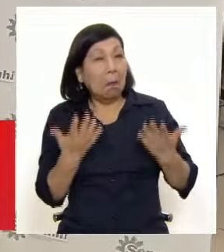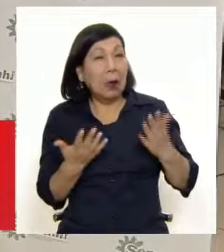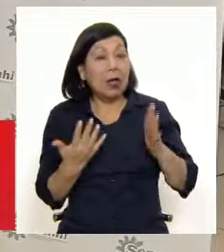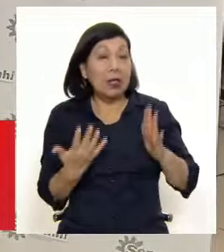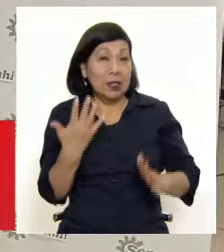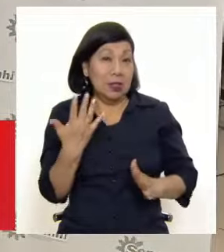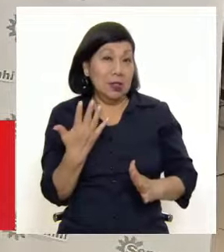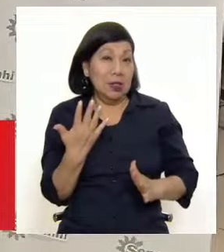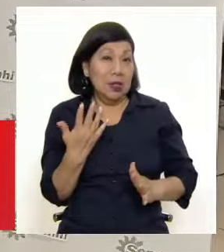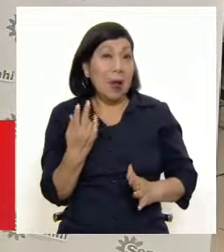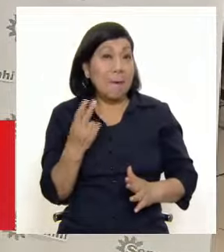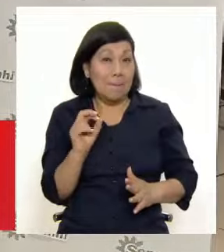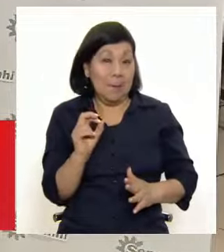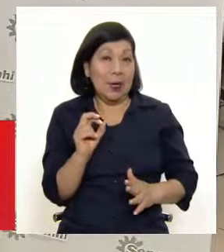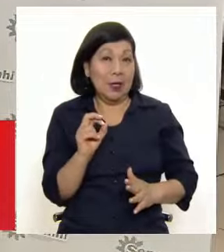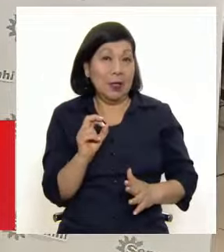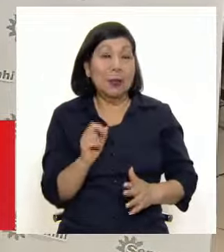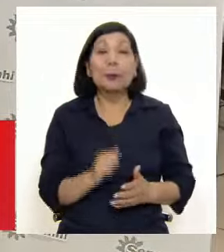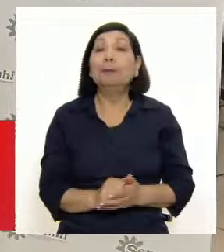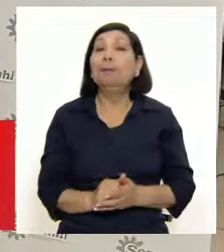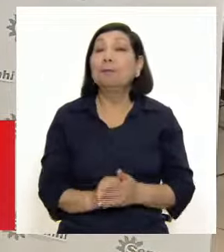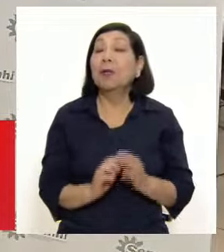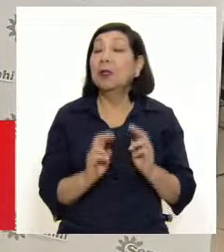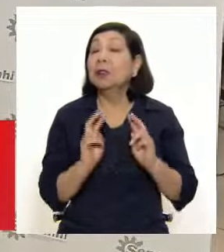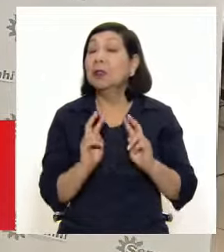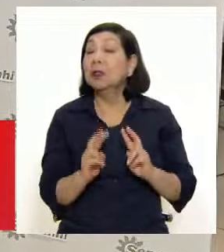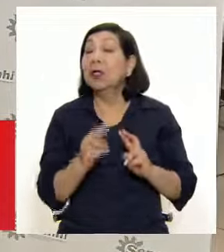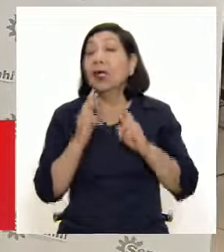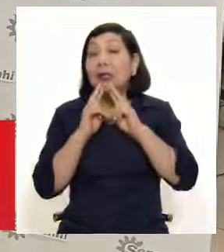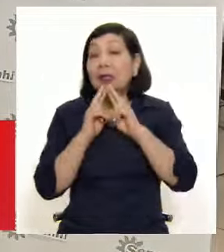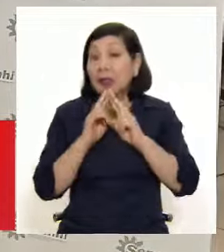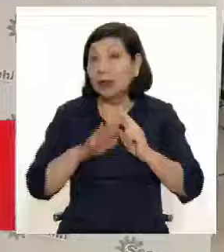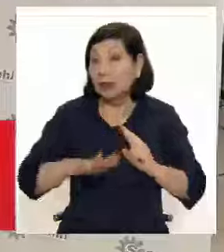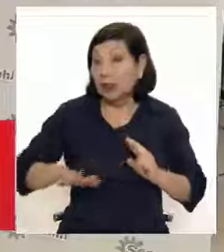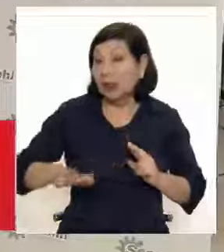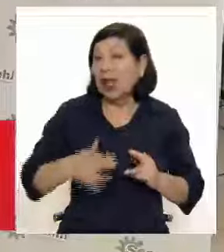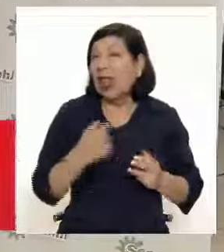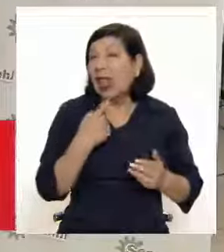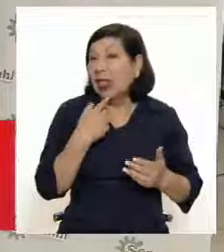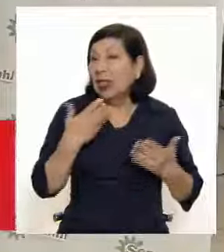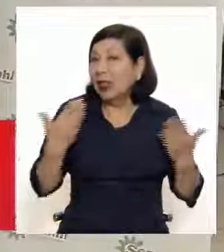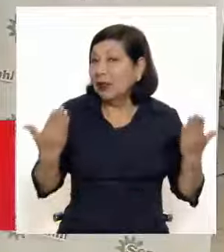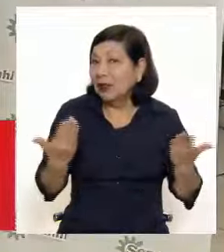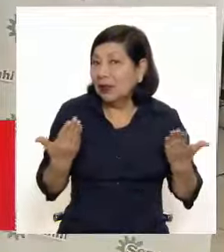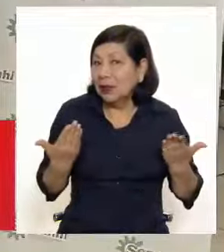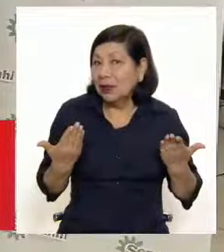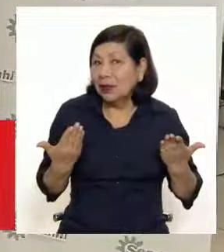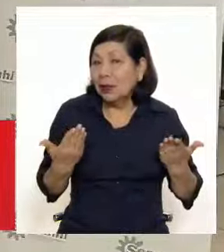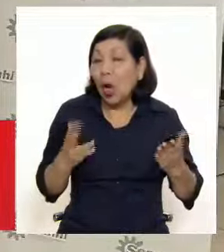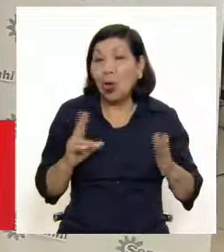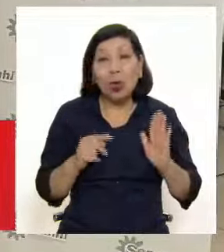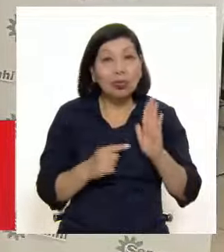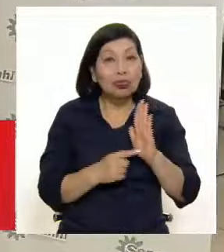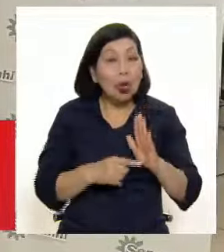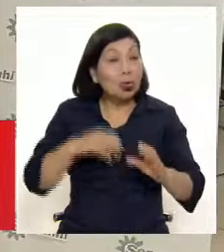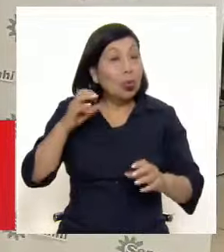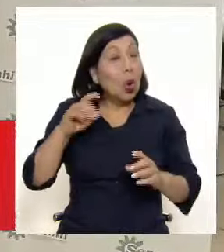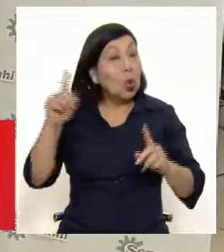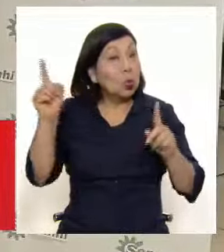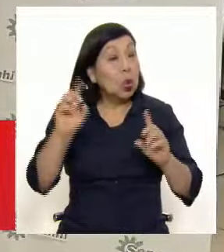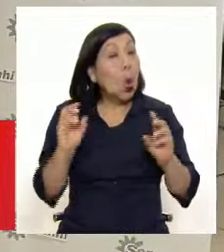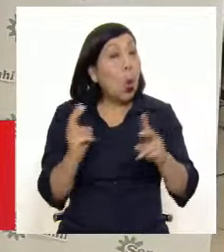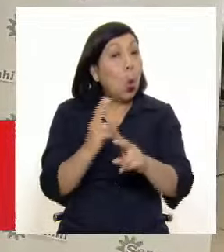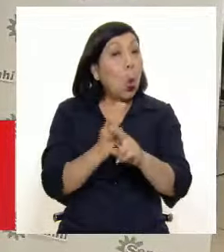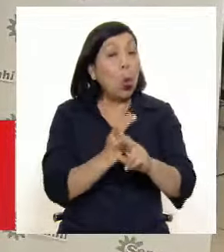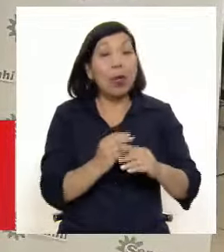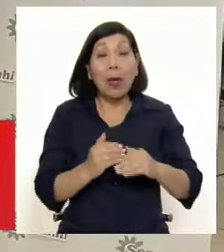entre 15 a 20 milímetros. Dentro de las recomendaciones que te da el Senami está pues no exponerse ante las tormentas eléctricas,